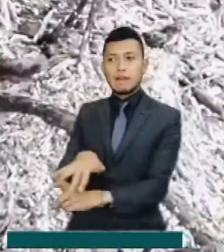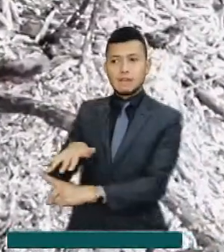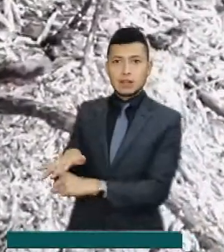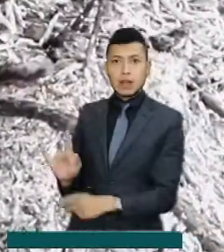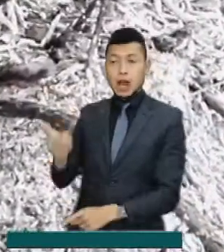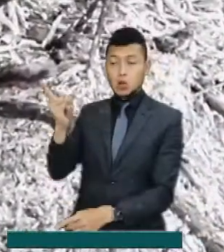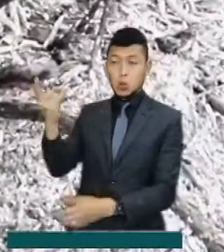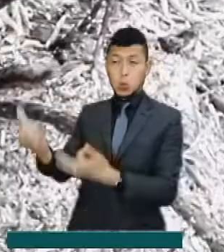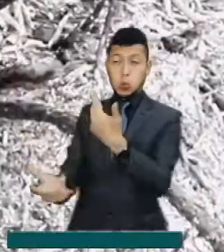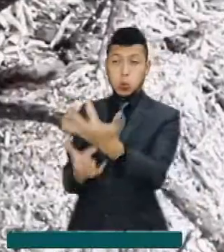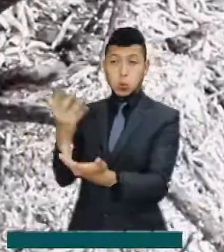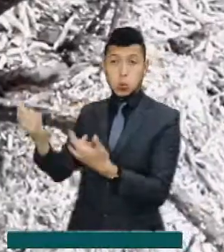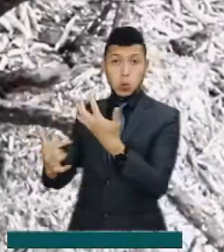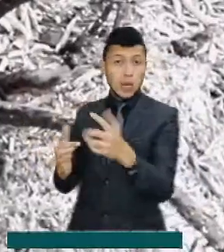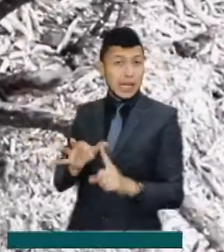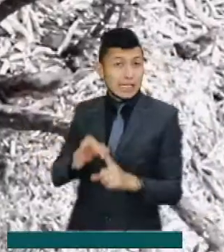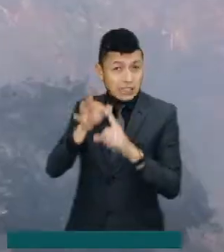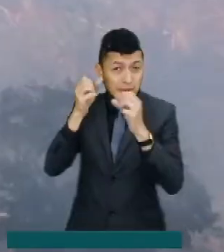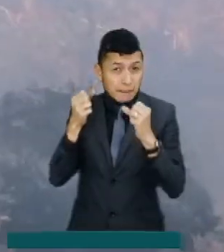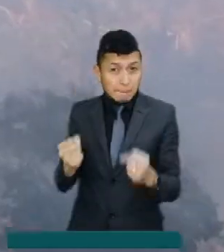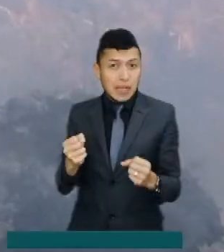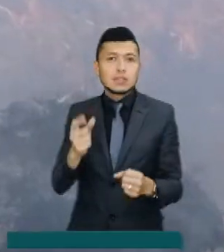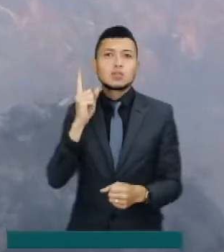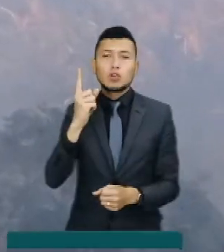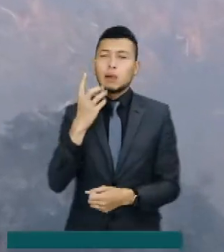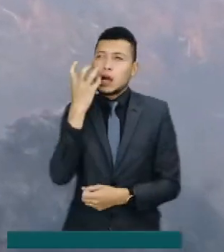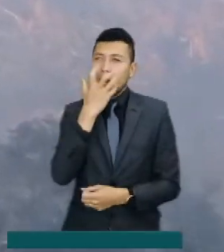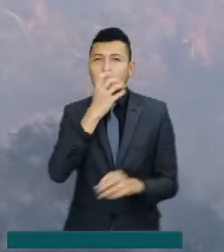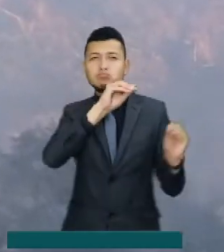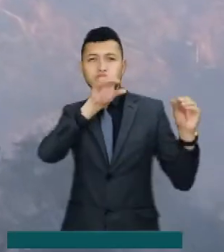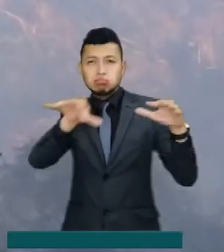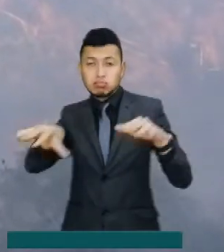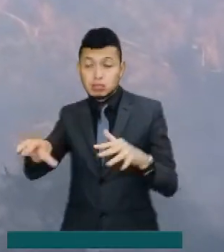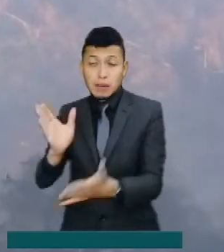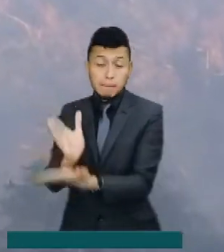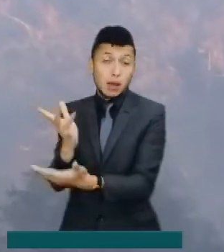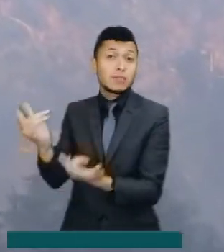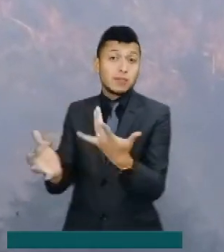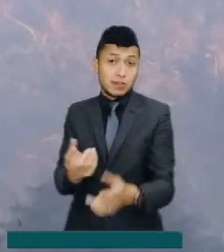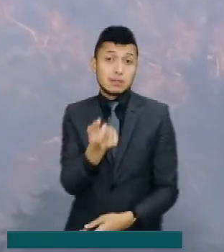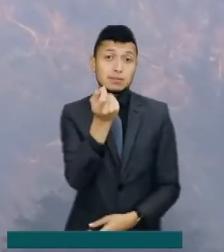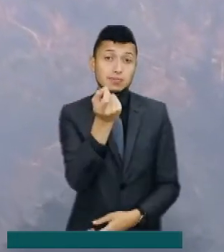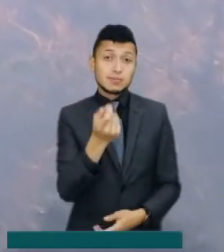factores que pueden generar un posible incendio, especialmente en esta temporada seca.